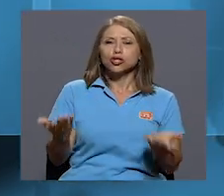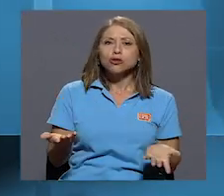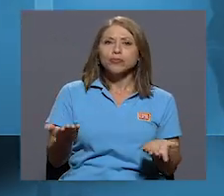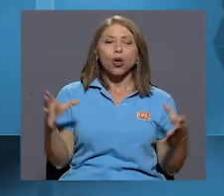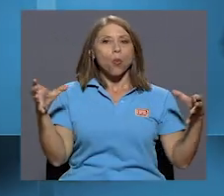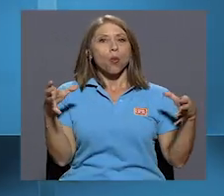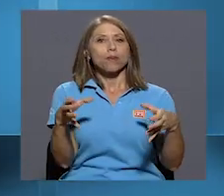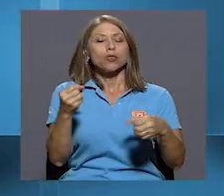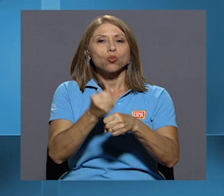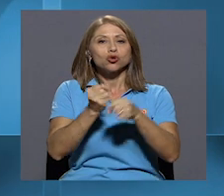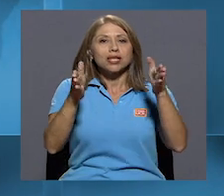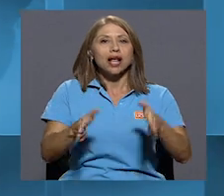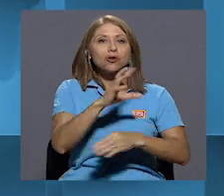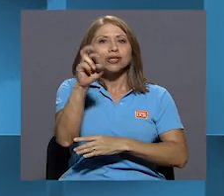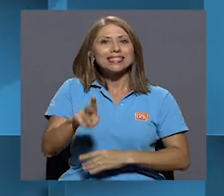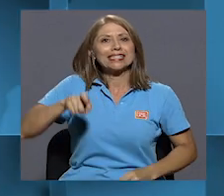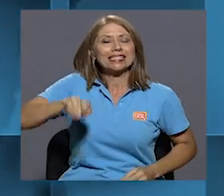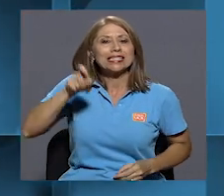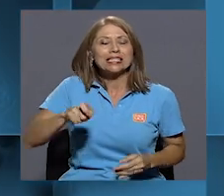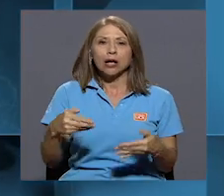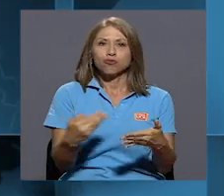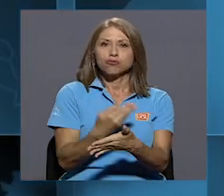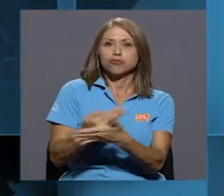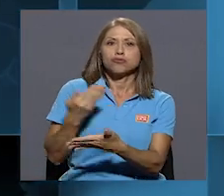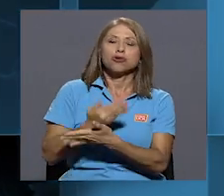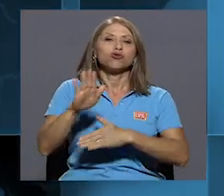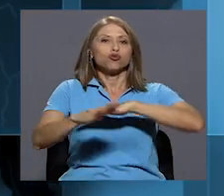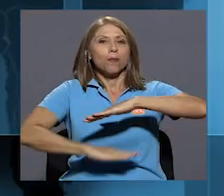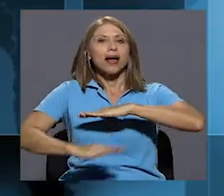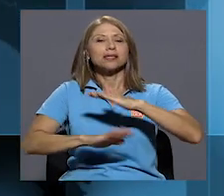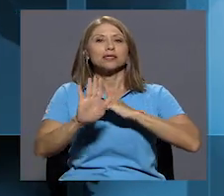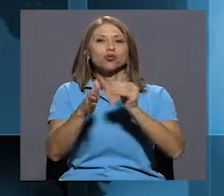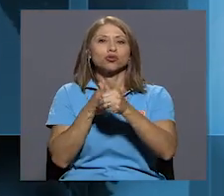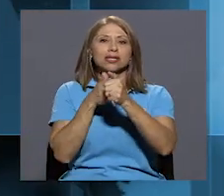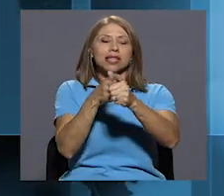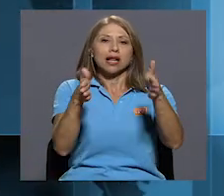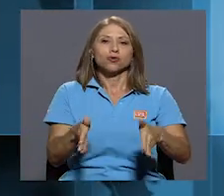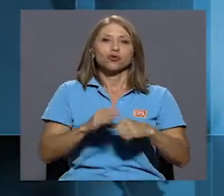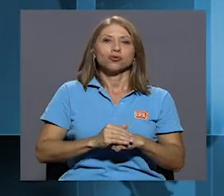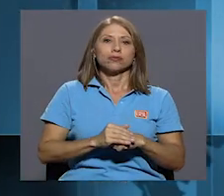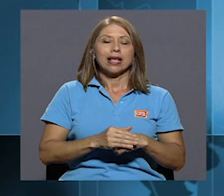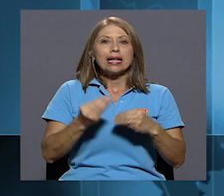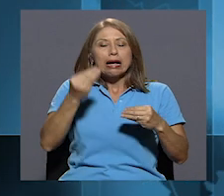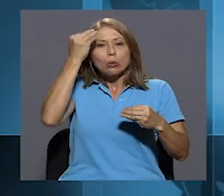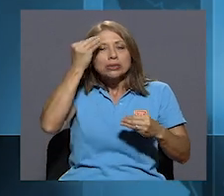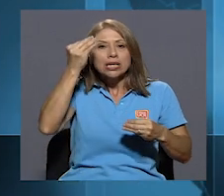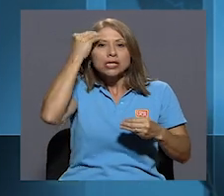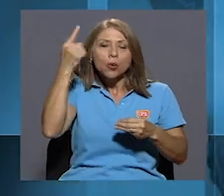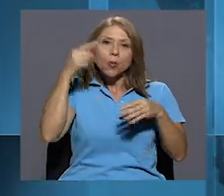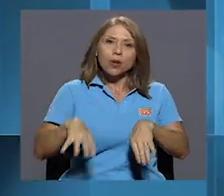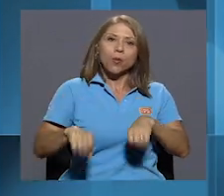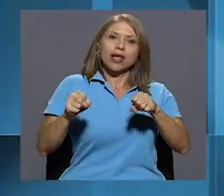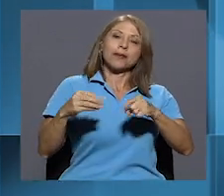sindical costarricense urge de un remozamiento de sus bases y liderazgos. La obcecación por el poder de su principal